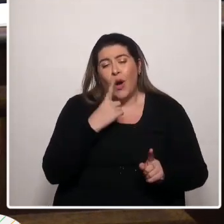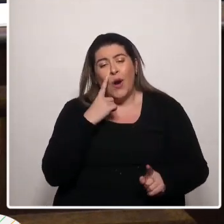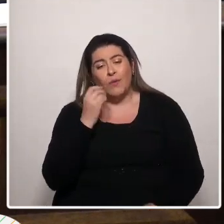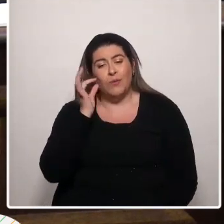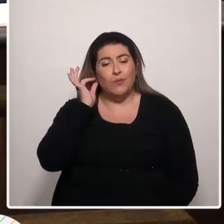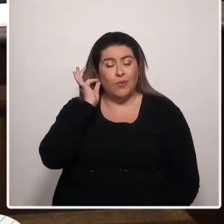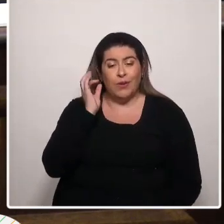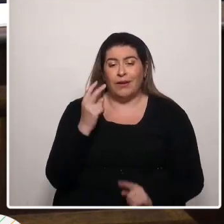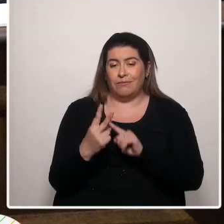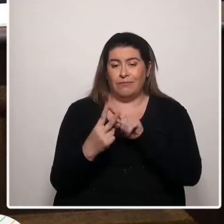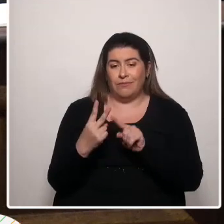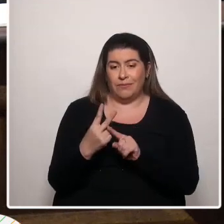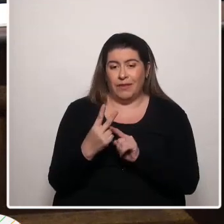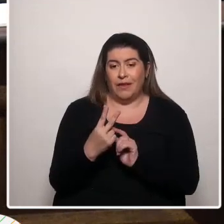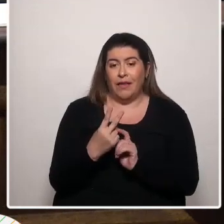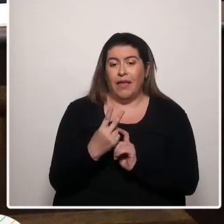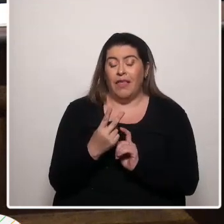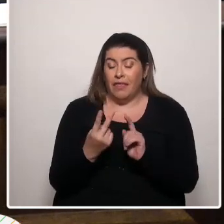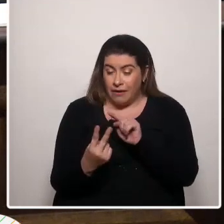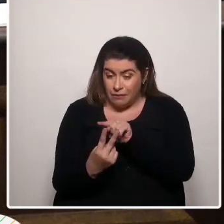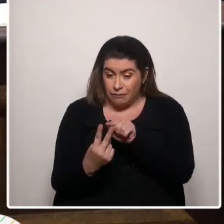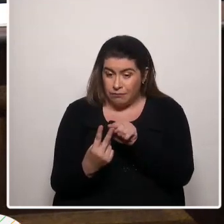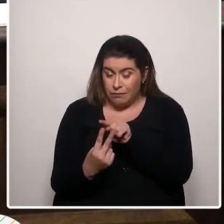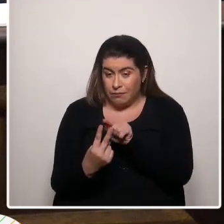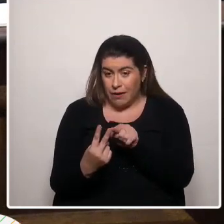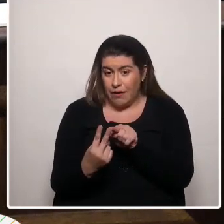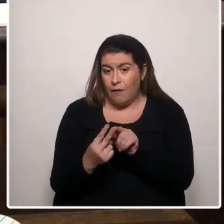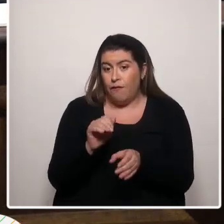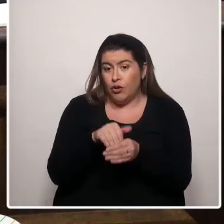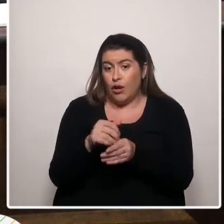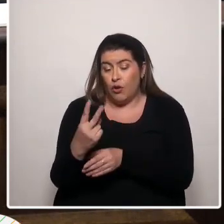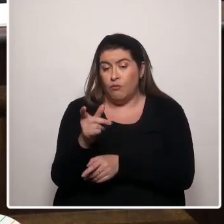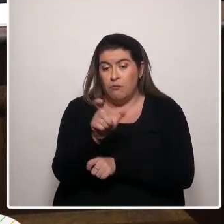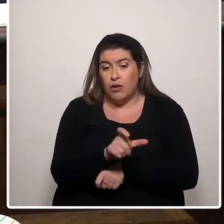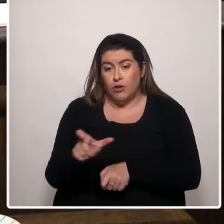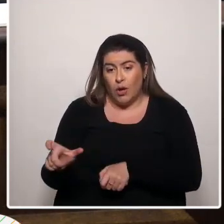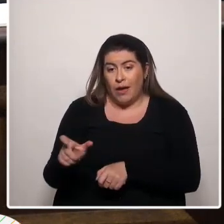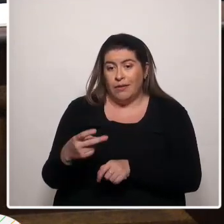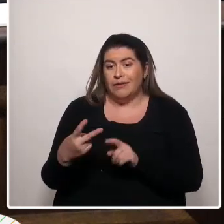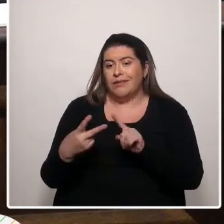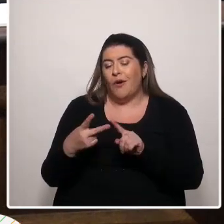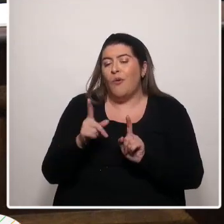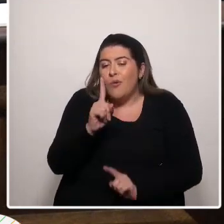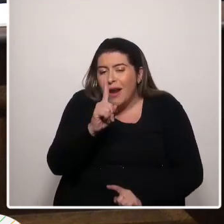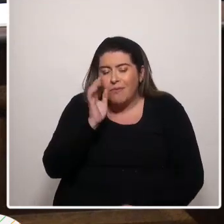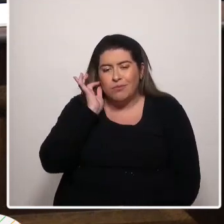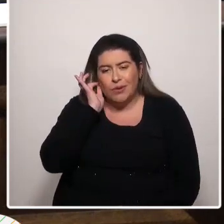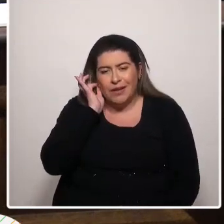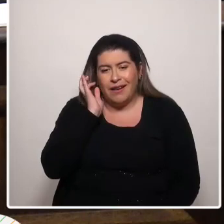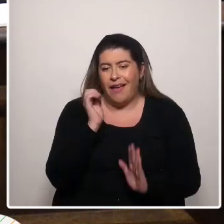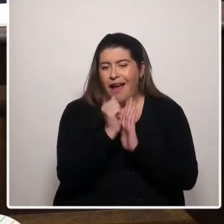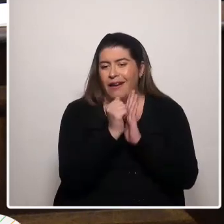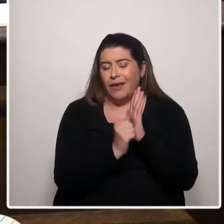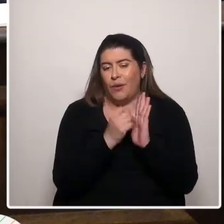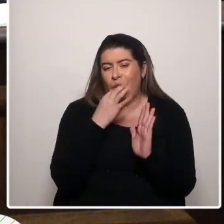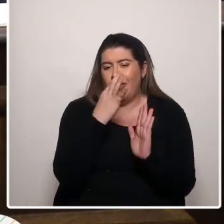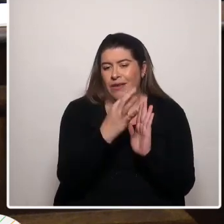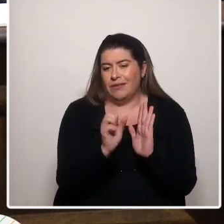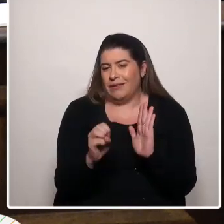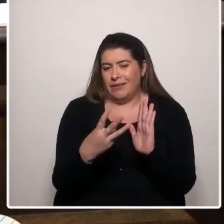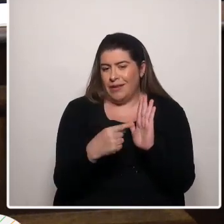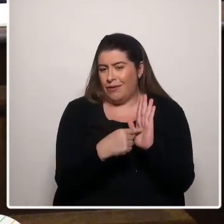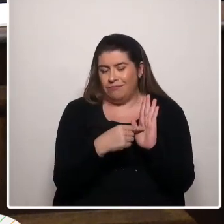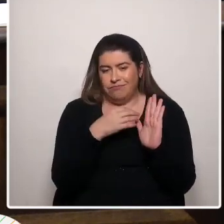tanto, cuando dice deberá votar por dos personas, una de las cuales a lo menos debe ser mujer, es una afirmación de ese principio que plantea el artículo